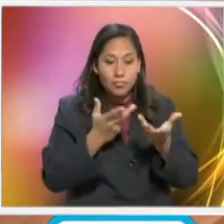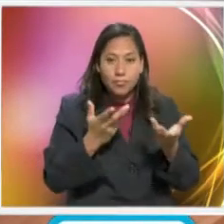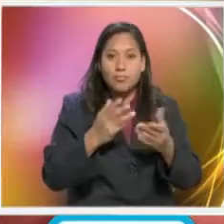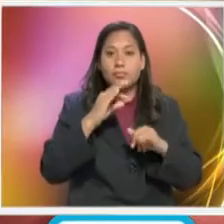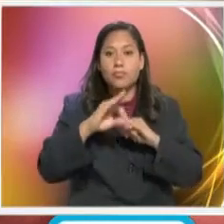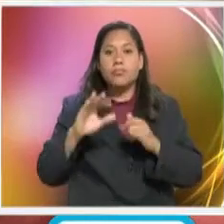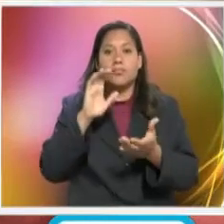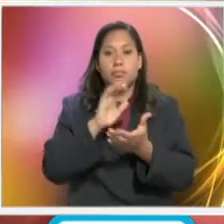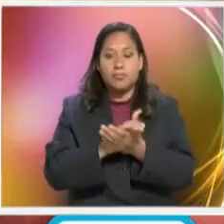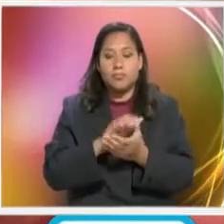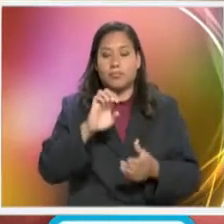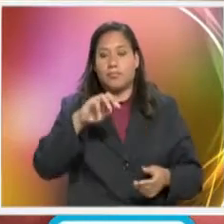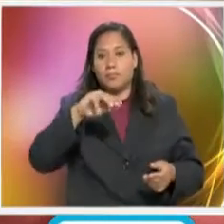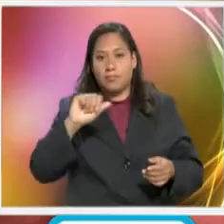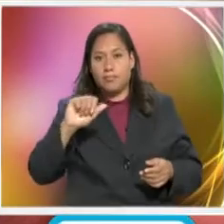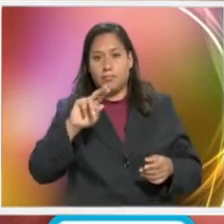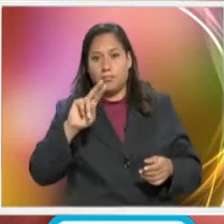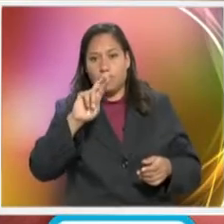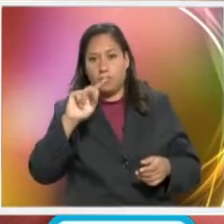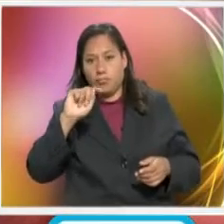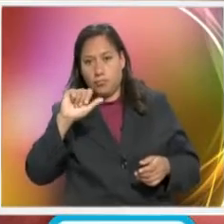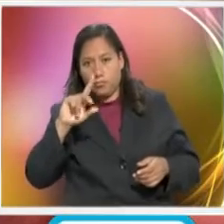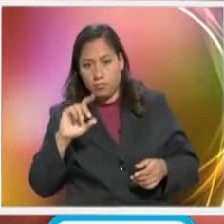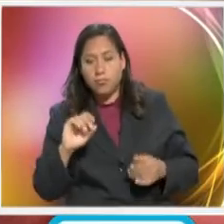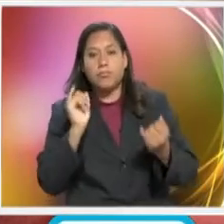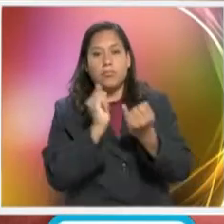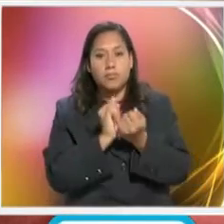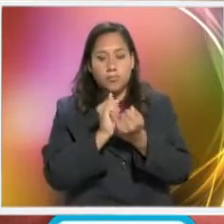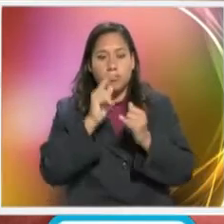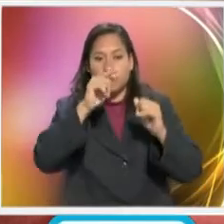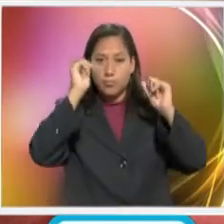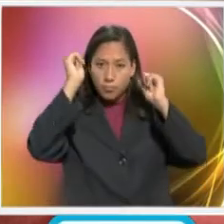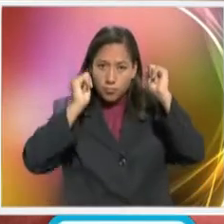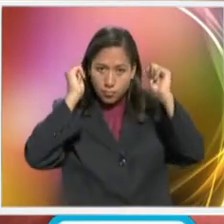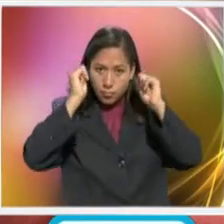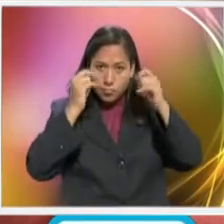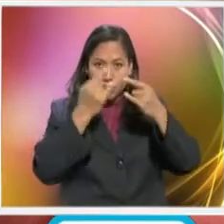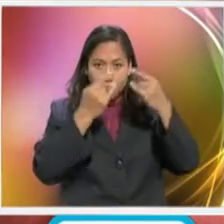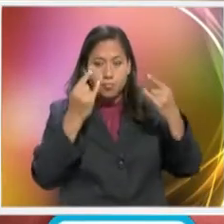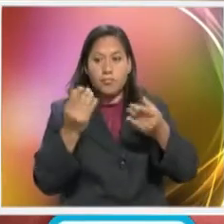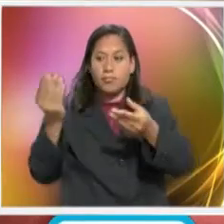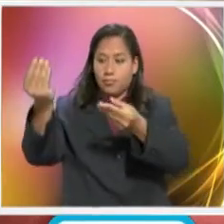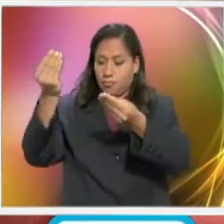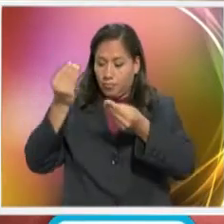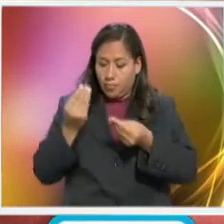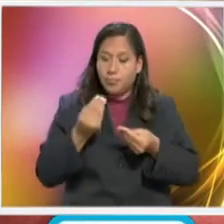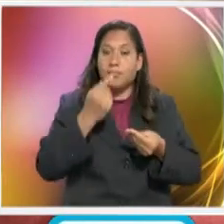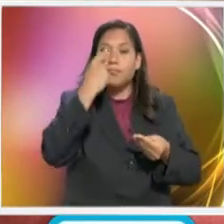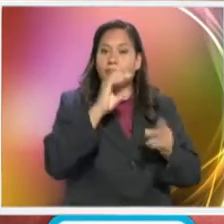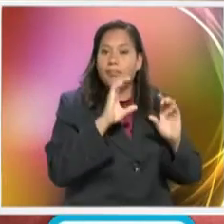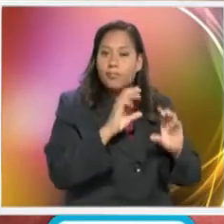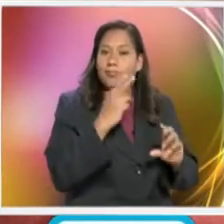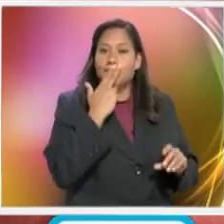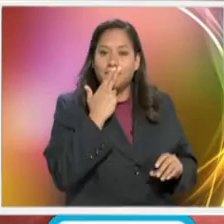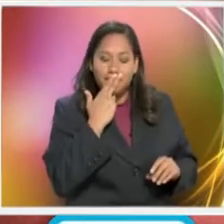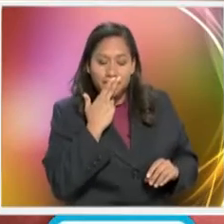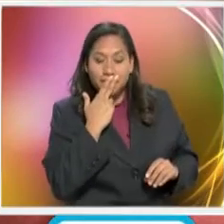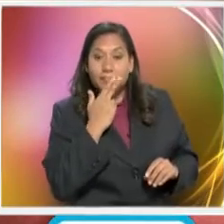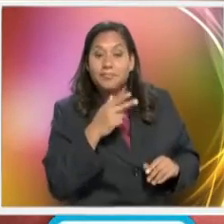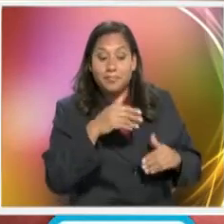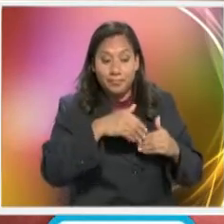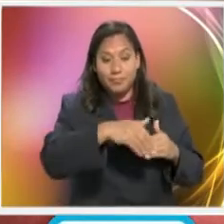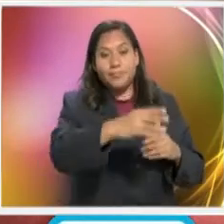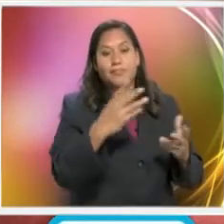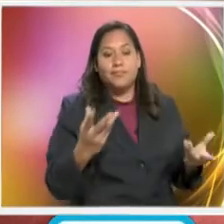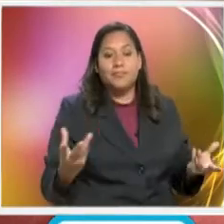última esposa, Emma Hurtado. El Instituto Nacional de Antropología e Historia nos las dio como resguardo, y a partir de esta colección